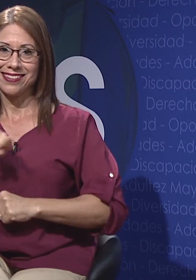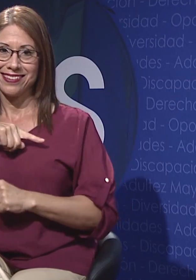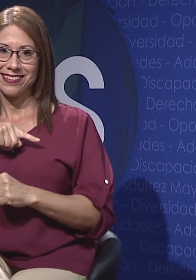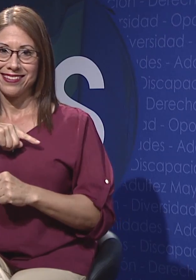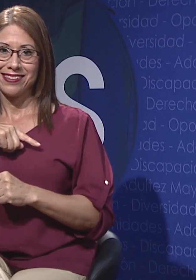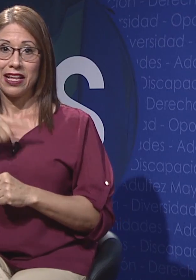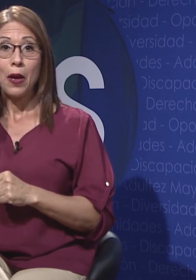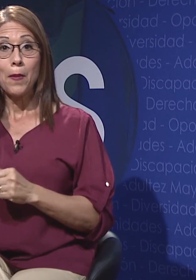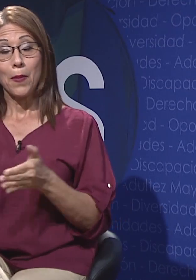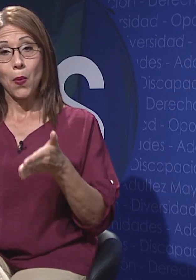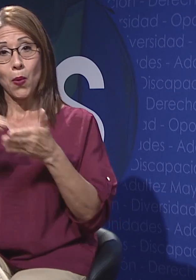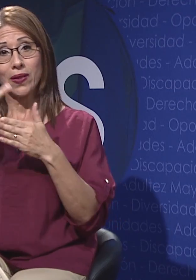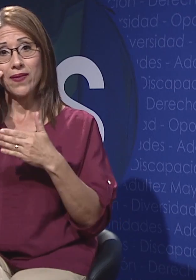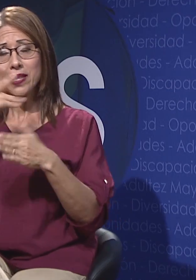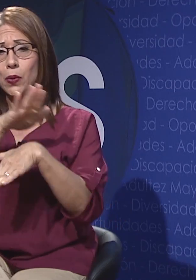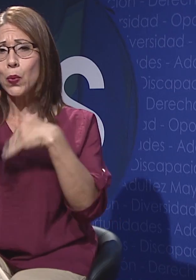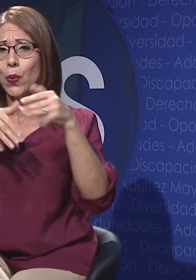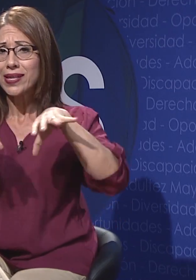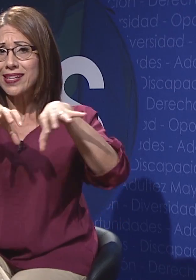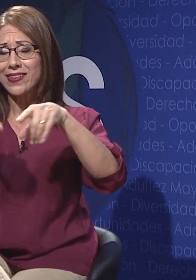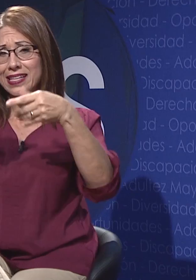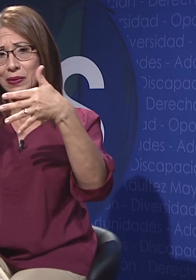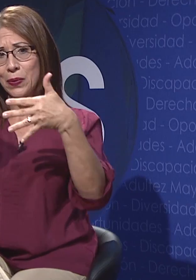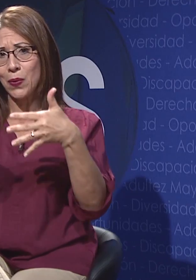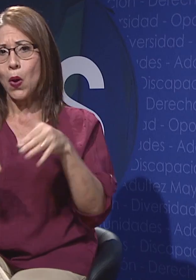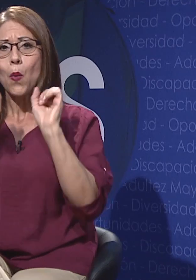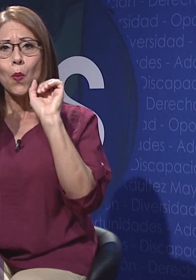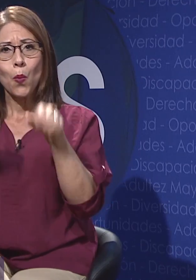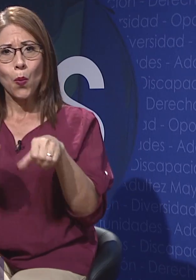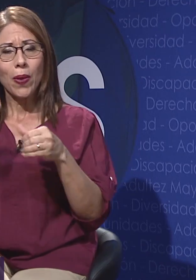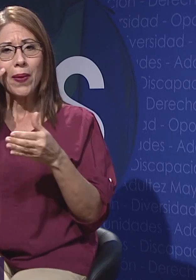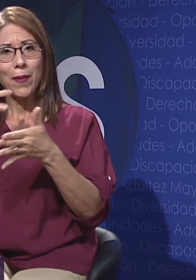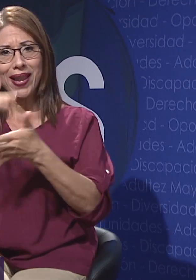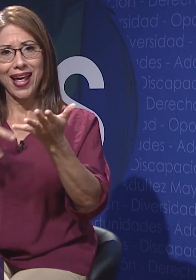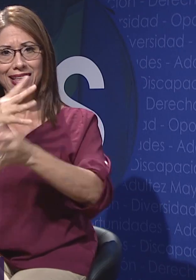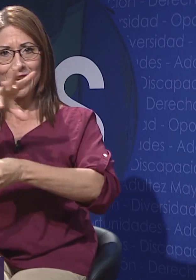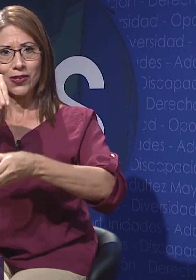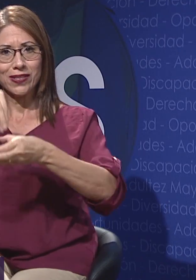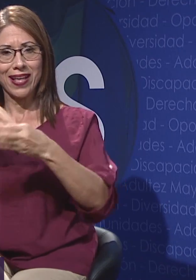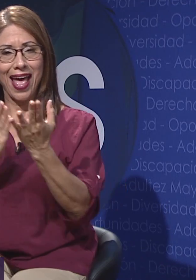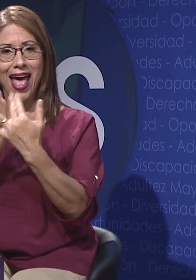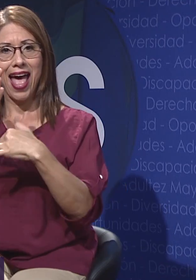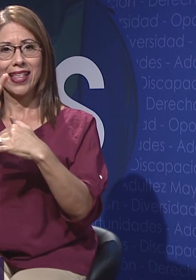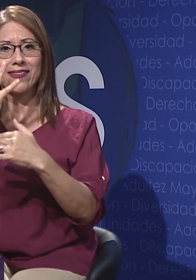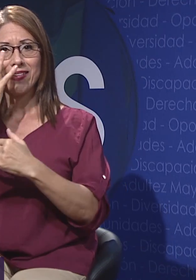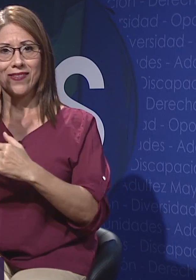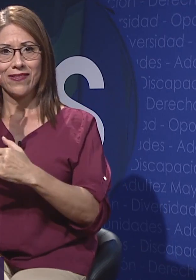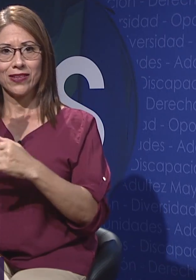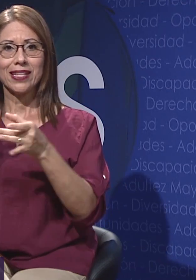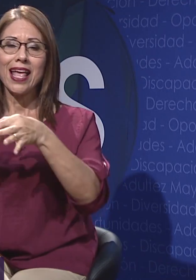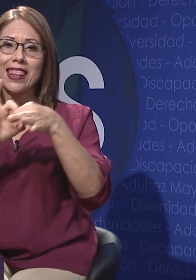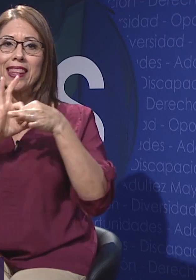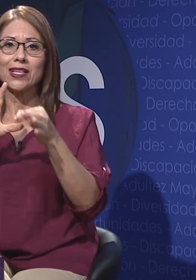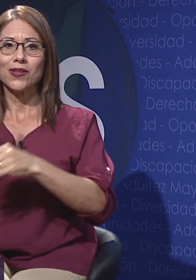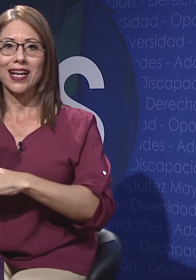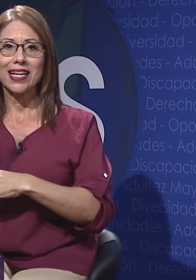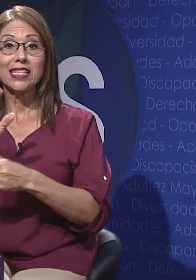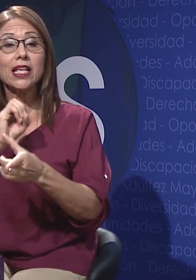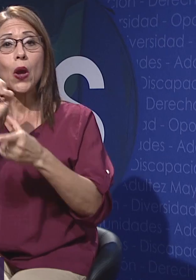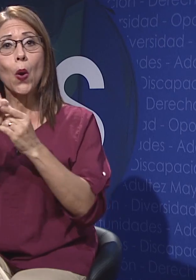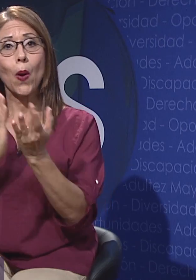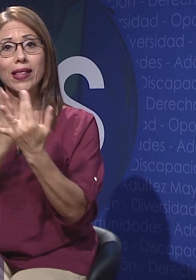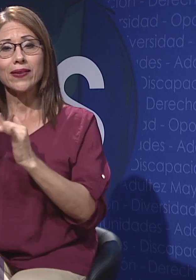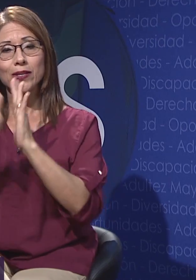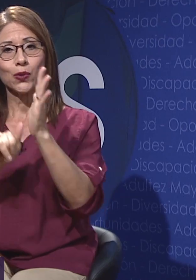compañía. Para volver a revisar los detalles de estas actividades, puede volver a ver esa agenda inclusiva en nuestra página de Facebook, Nexos Canal 15, o en